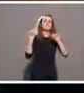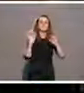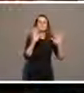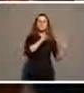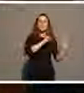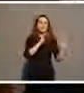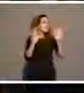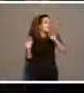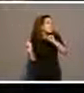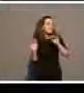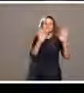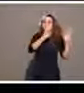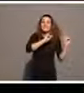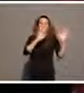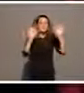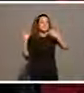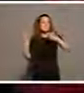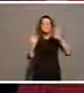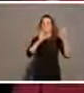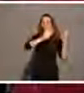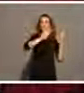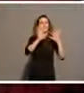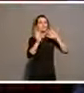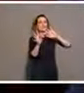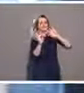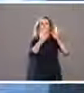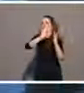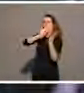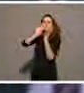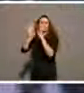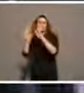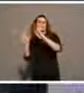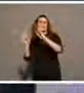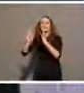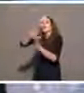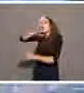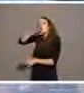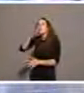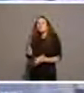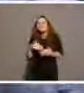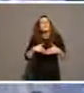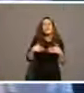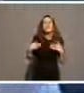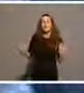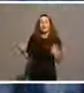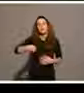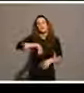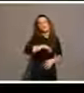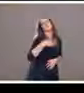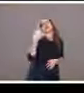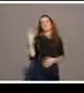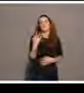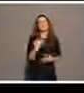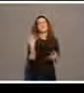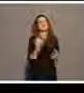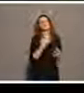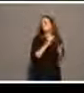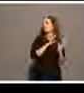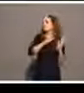ya nos vamos. Ya nos marchamos. Ya nos marchamos. Porque tenemos que marcharnos